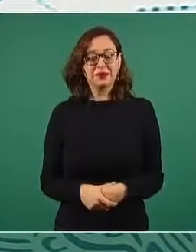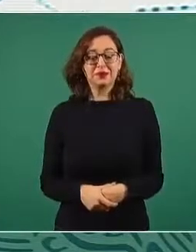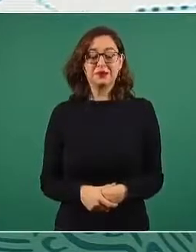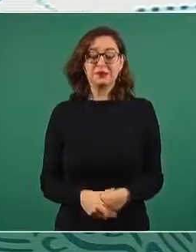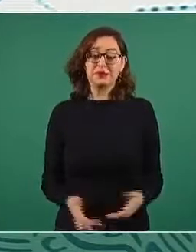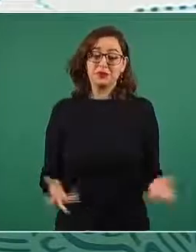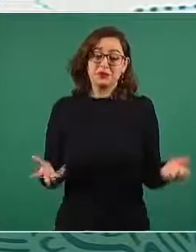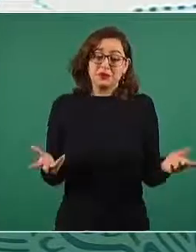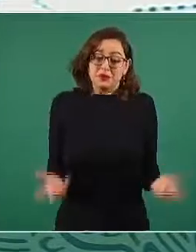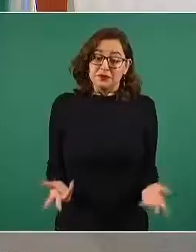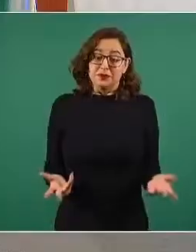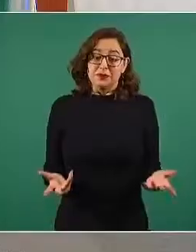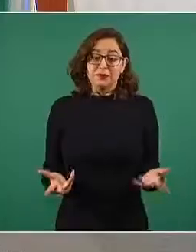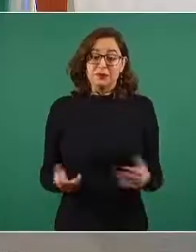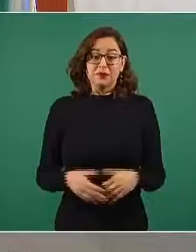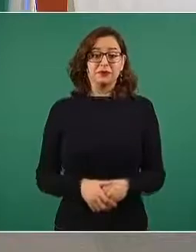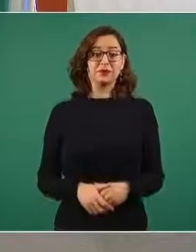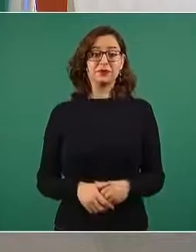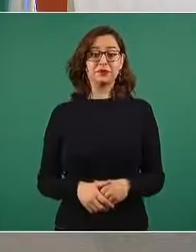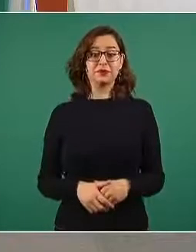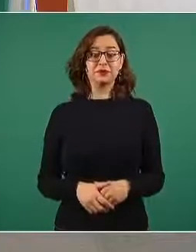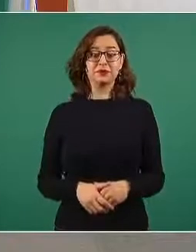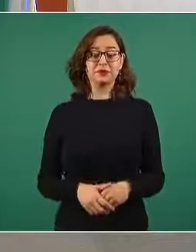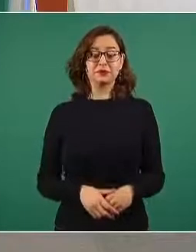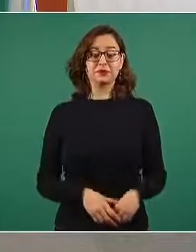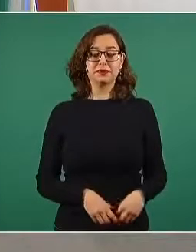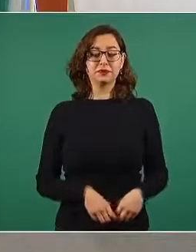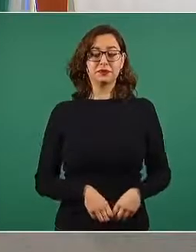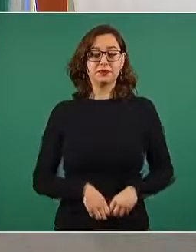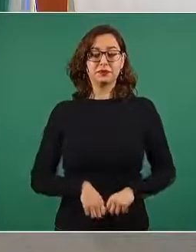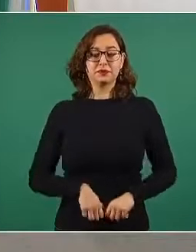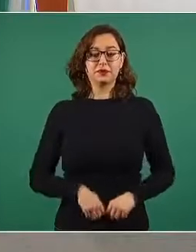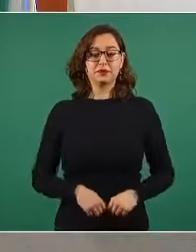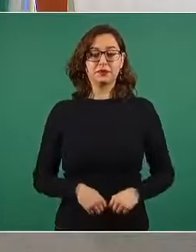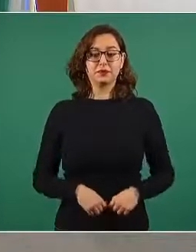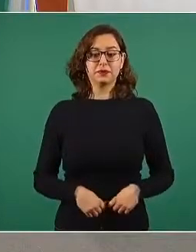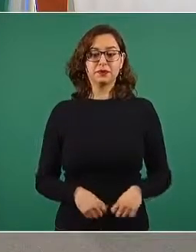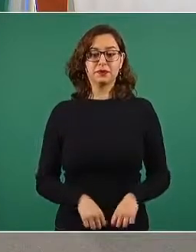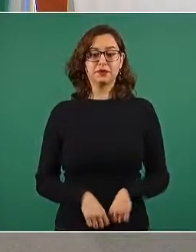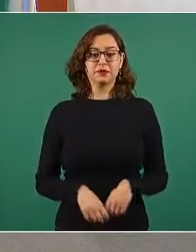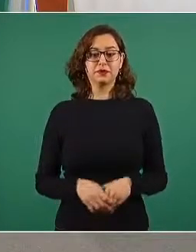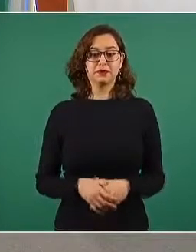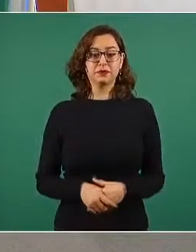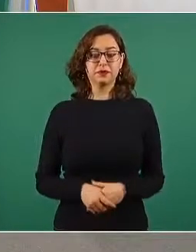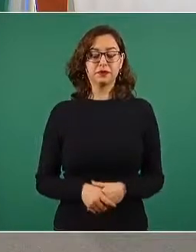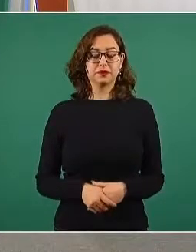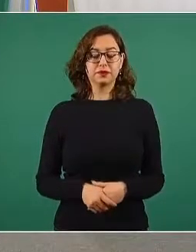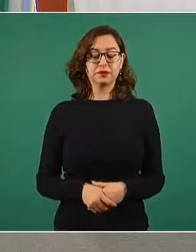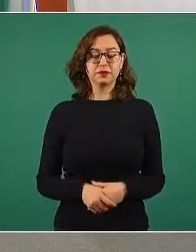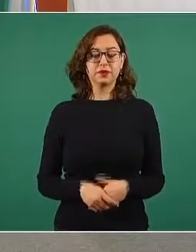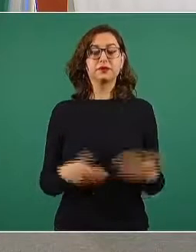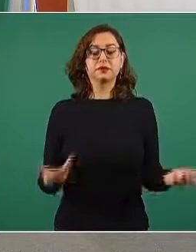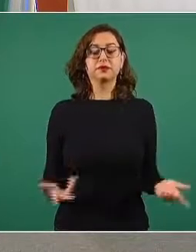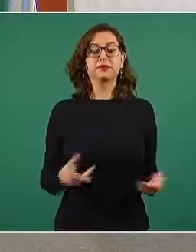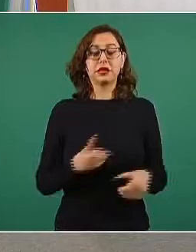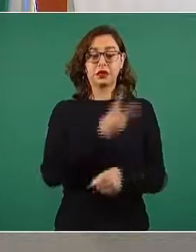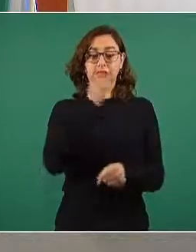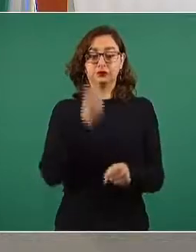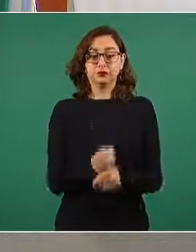Bueno, regresando, el segundo programa es Palenque,